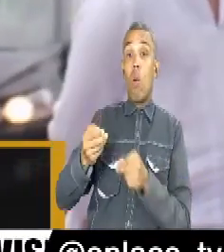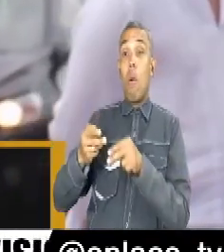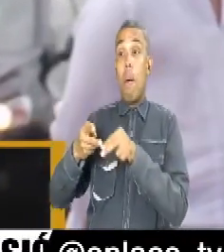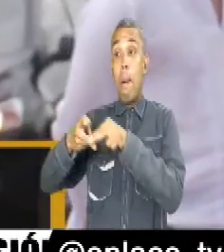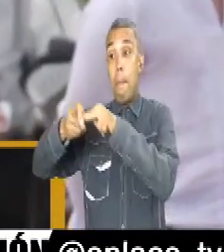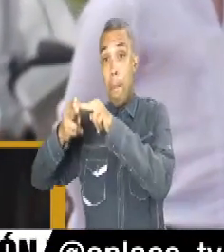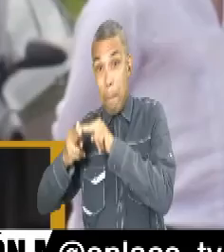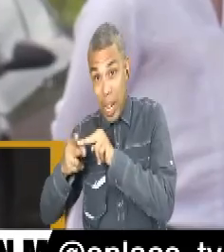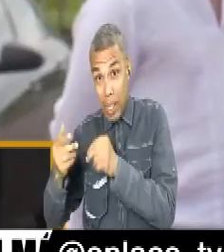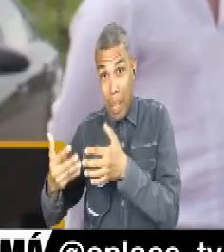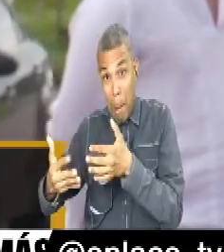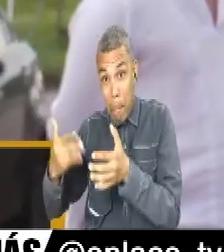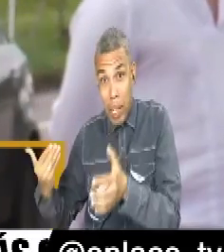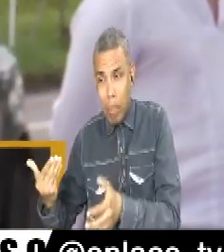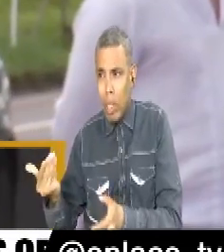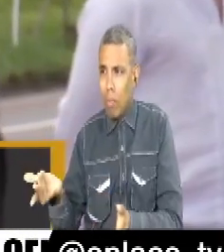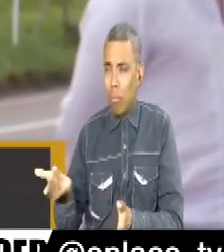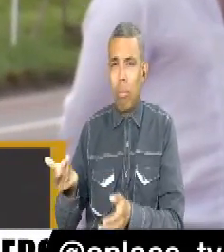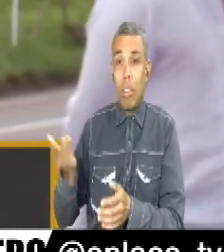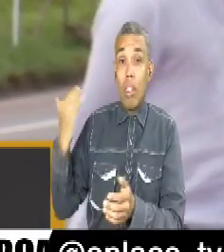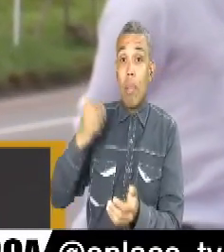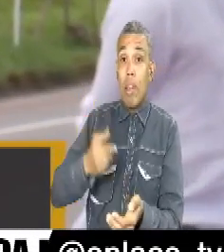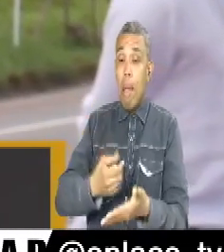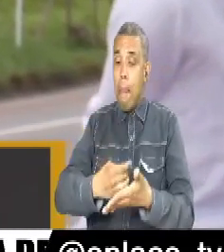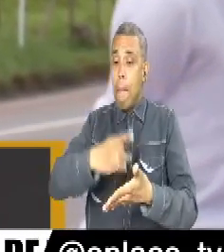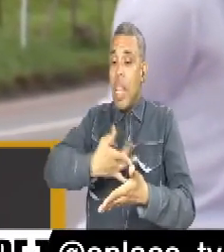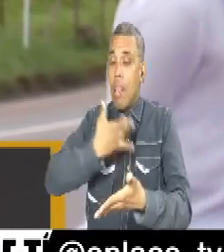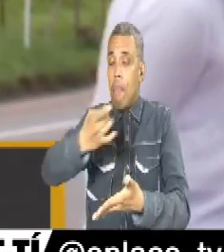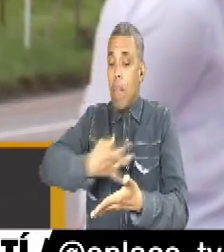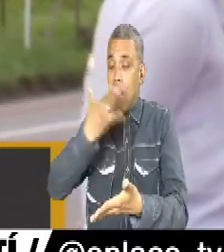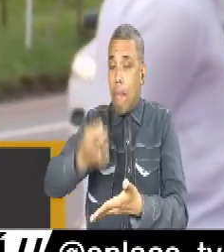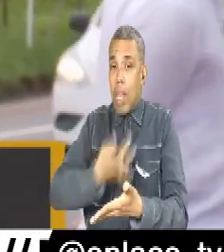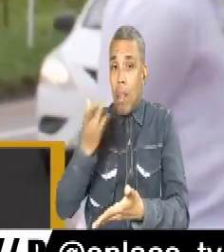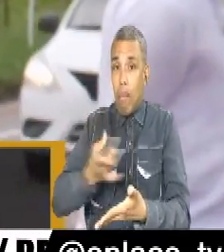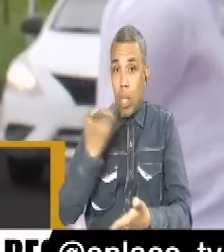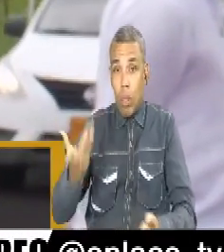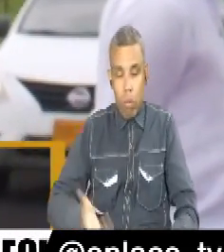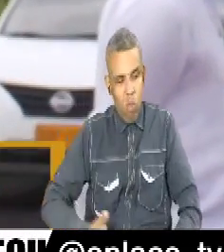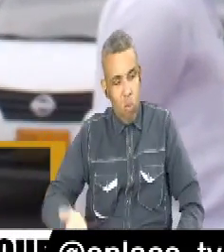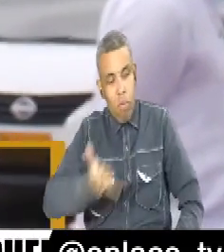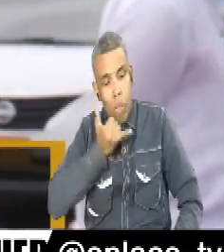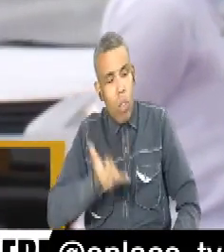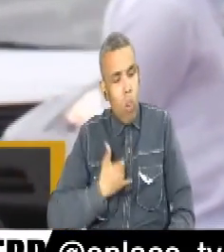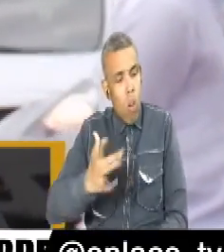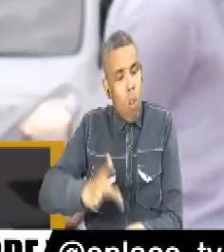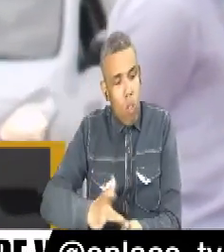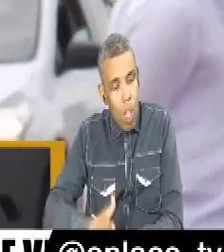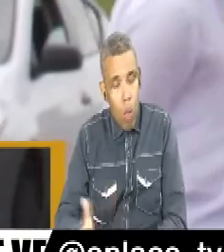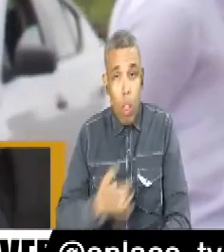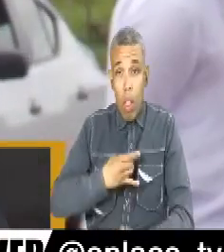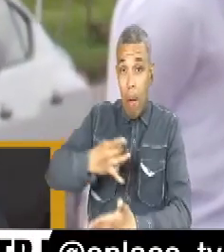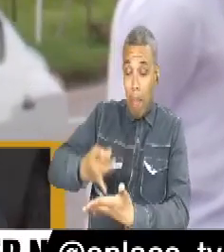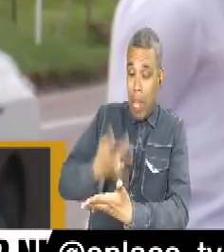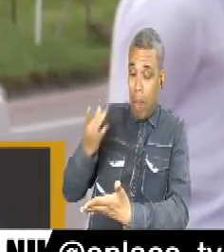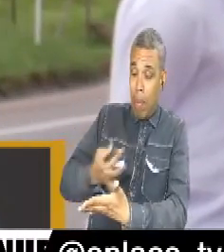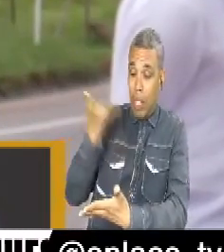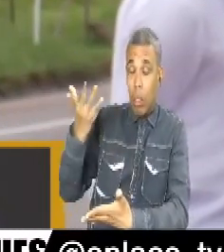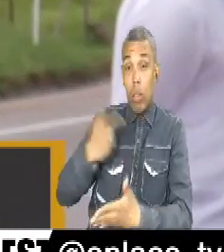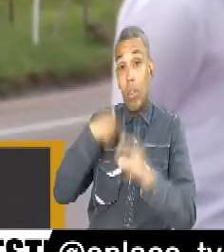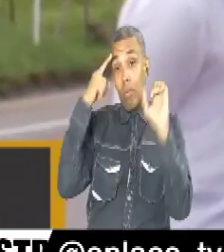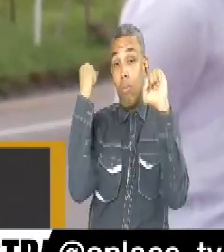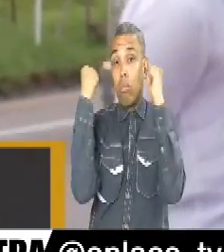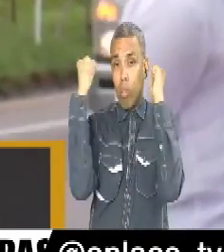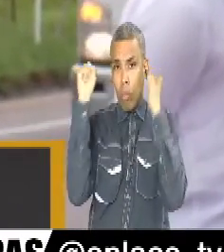puede decir comerciante quebrado a producto de las negligencias de Mota Engil y su política que ha